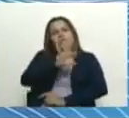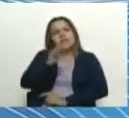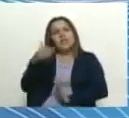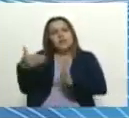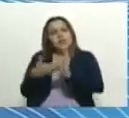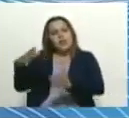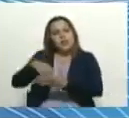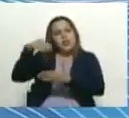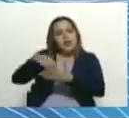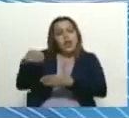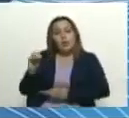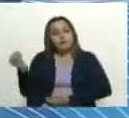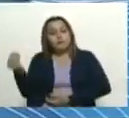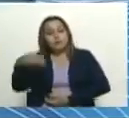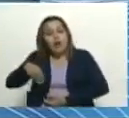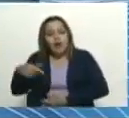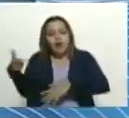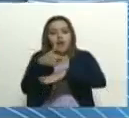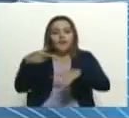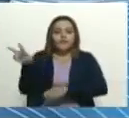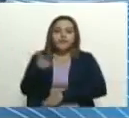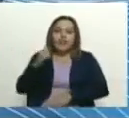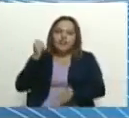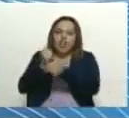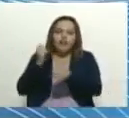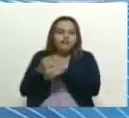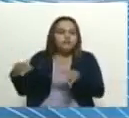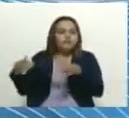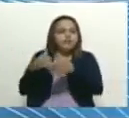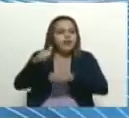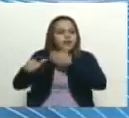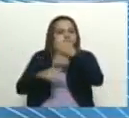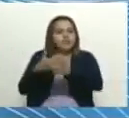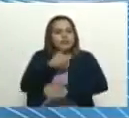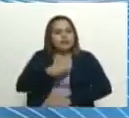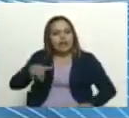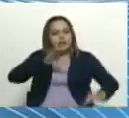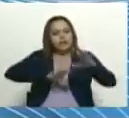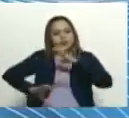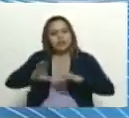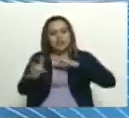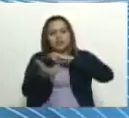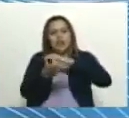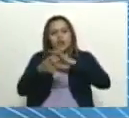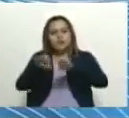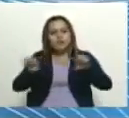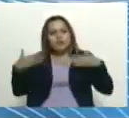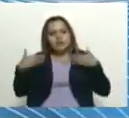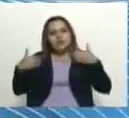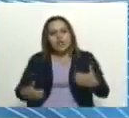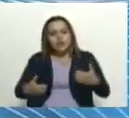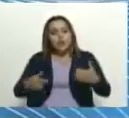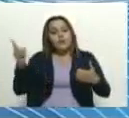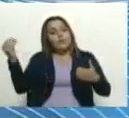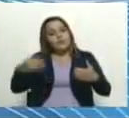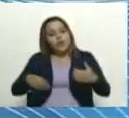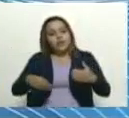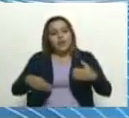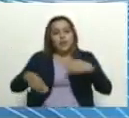el gobierno venezolano, en este trabajo en equipo que la vicepresidenta de Ciencia, Tecnología, Educación y Salud, Gabriela Jiménez, la ministra